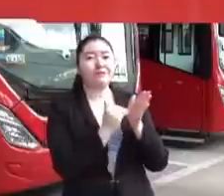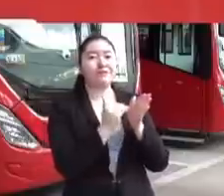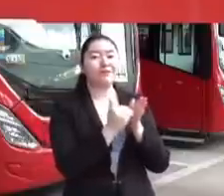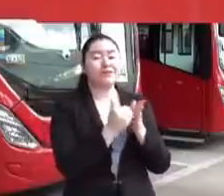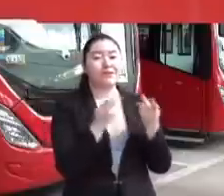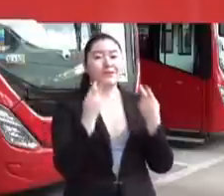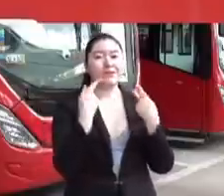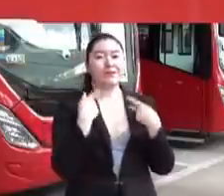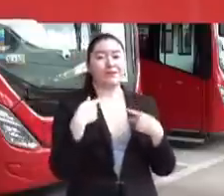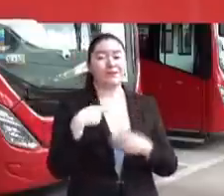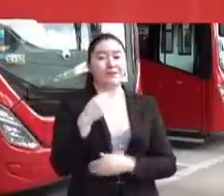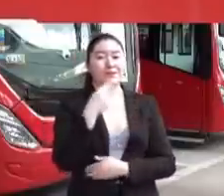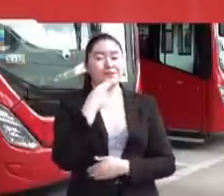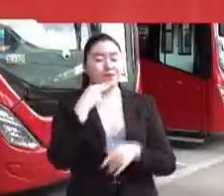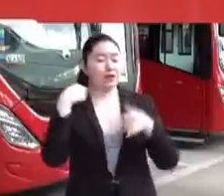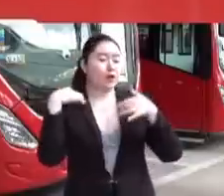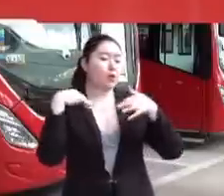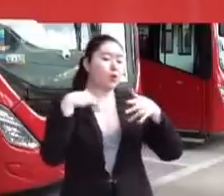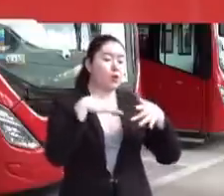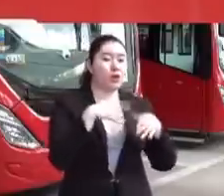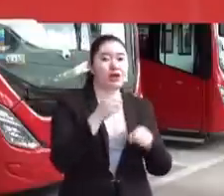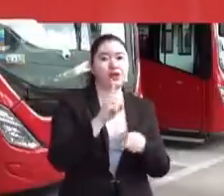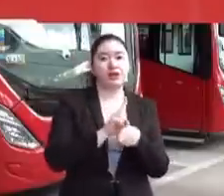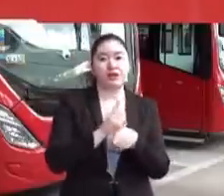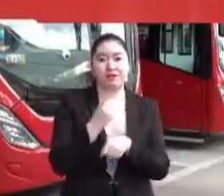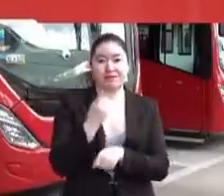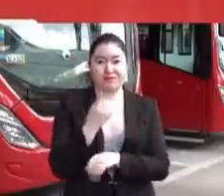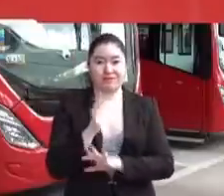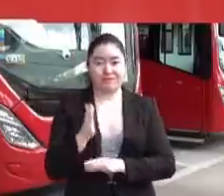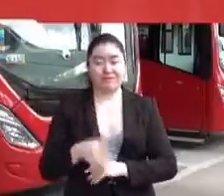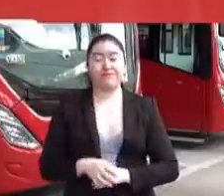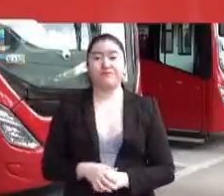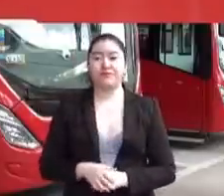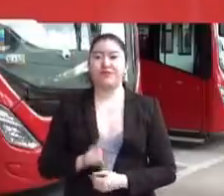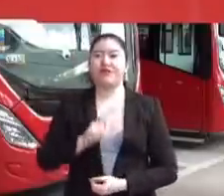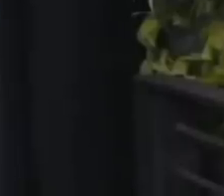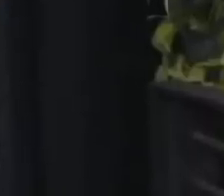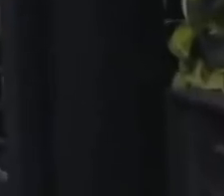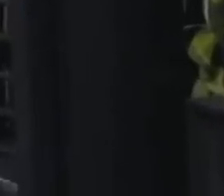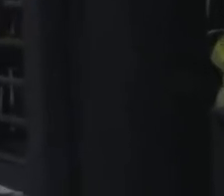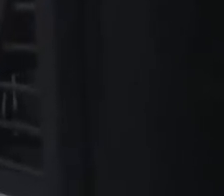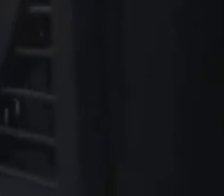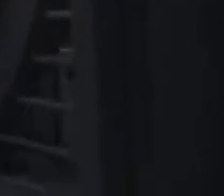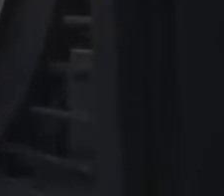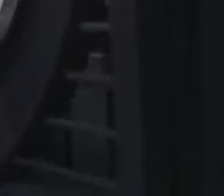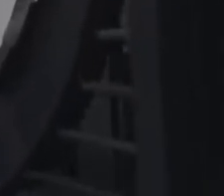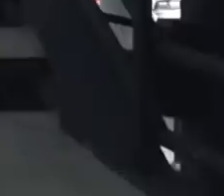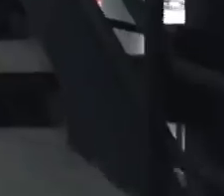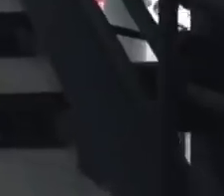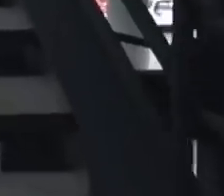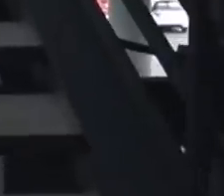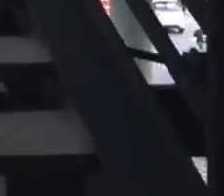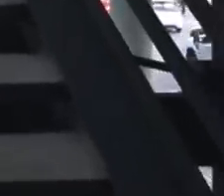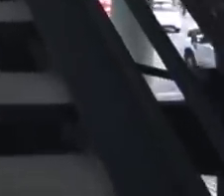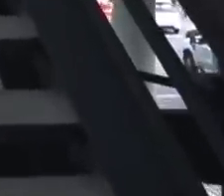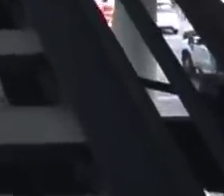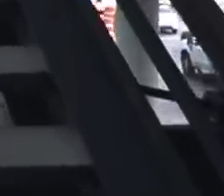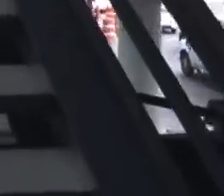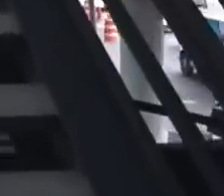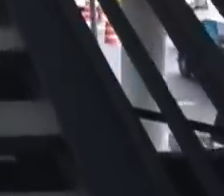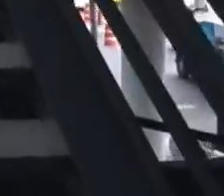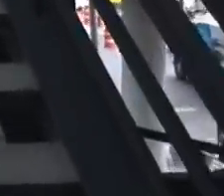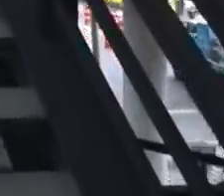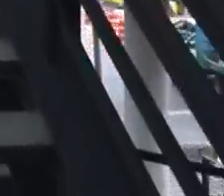día. Es decir, se va a convertir en la segunda columna vertebral, que ya lo es, pero que se